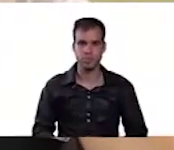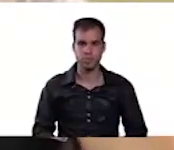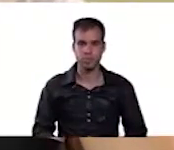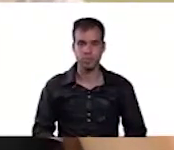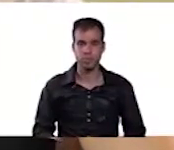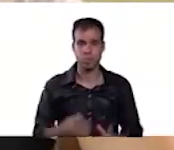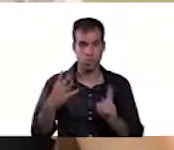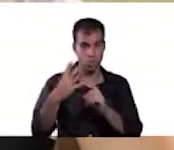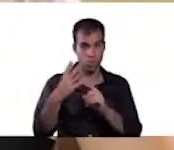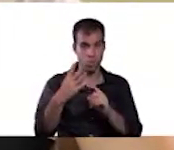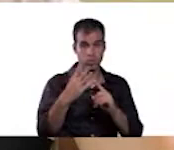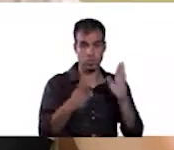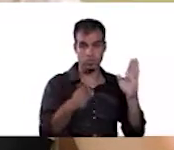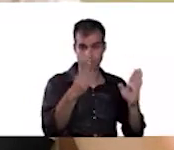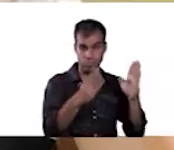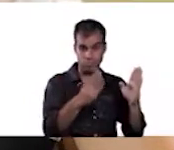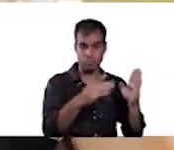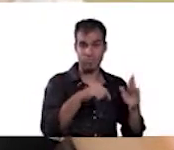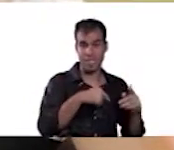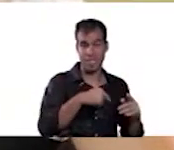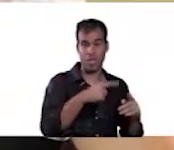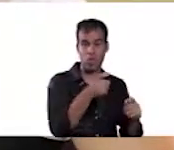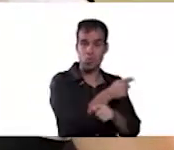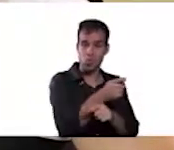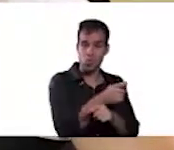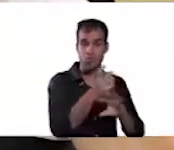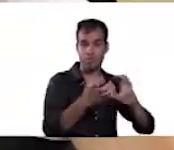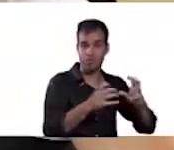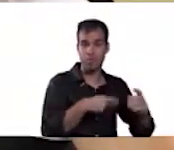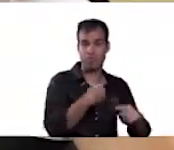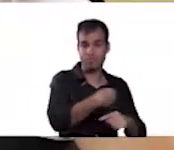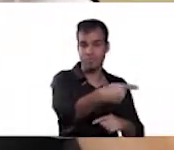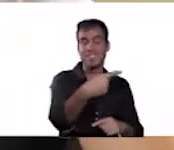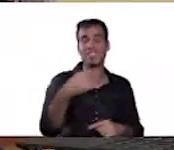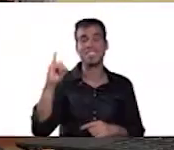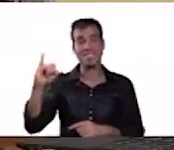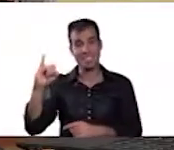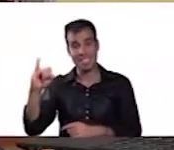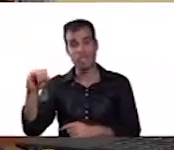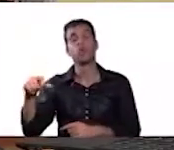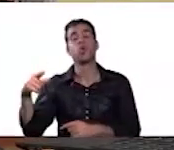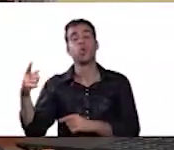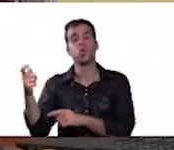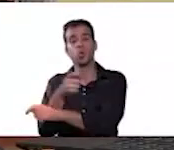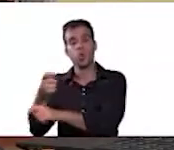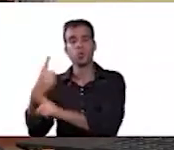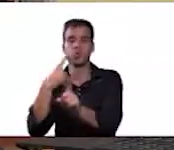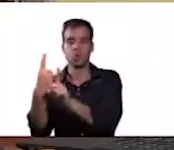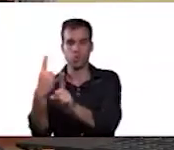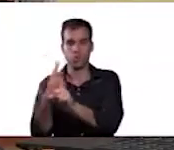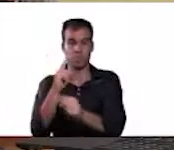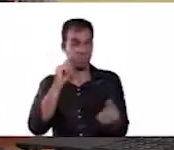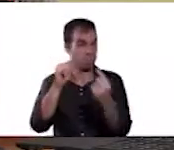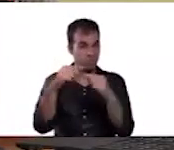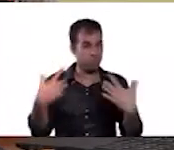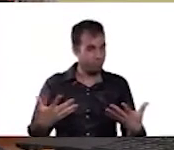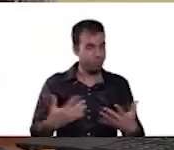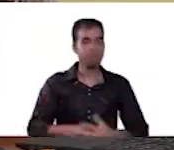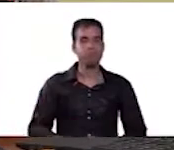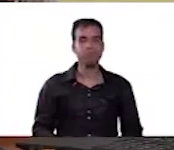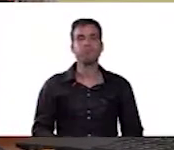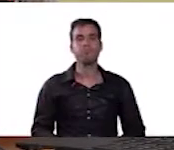Cuarto semestre, curso regular y sexto semestre, curso por encuentro. El objetivo aquí es